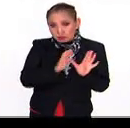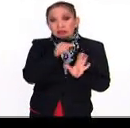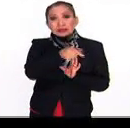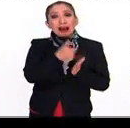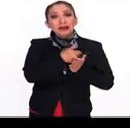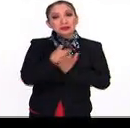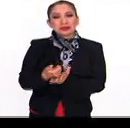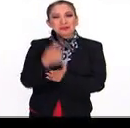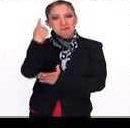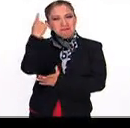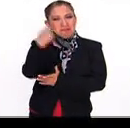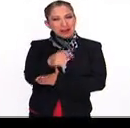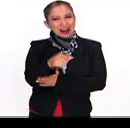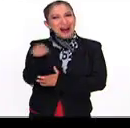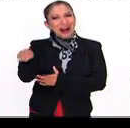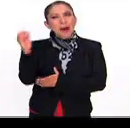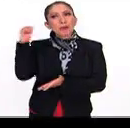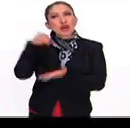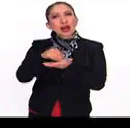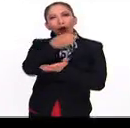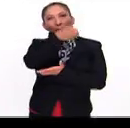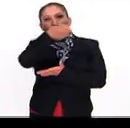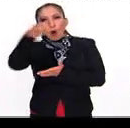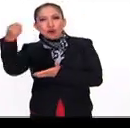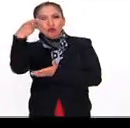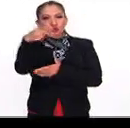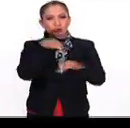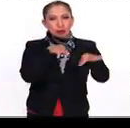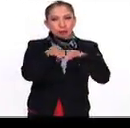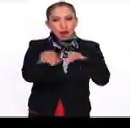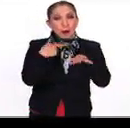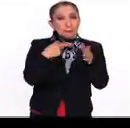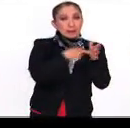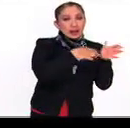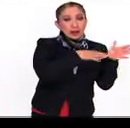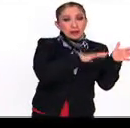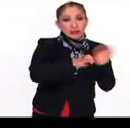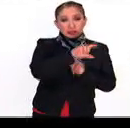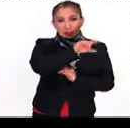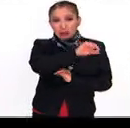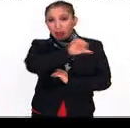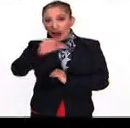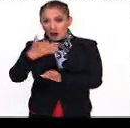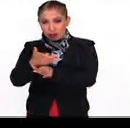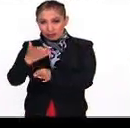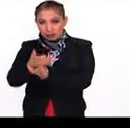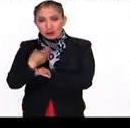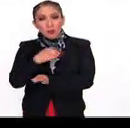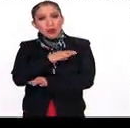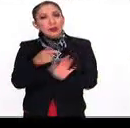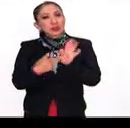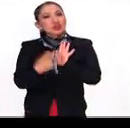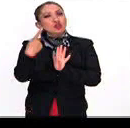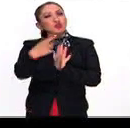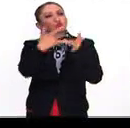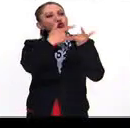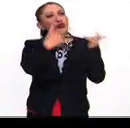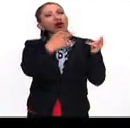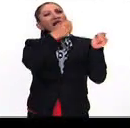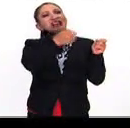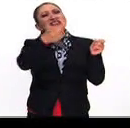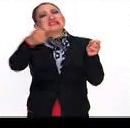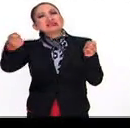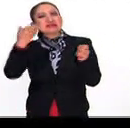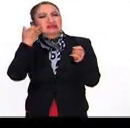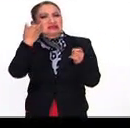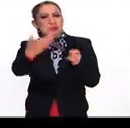permitió precisamente establecer una lectura de su trabajo desde los años 70 hasta la fecha, en donde pudiera representarse su argumento a lo largo de